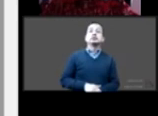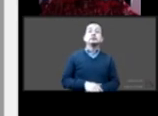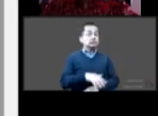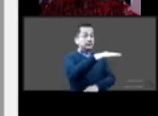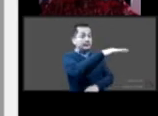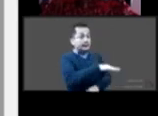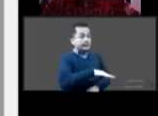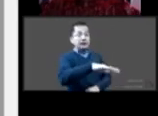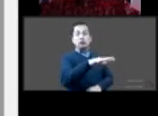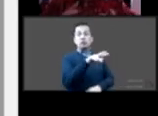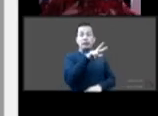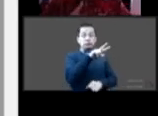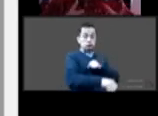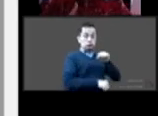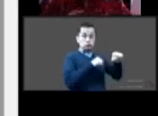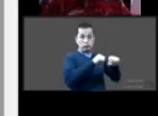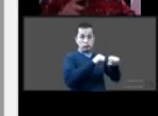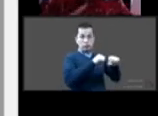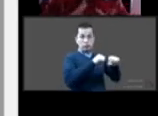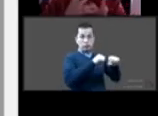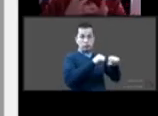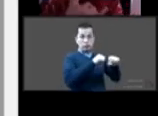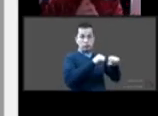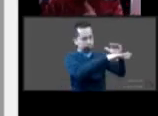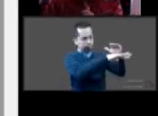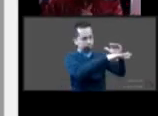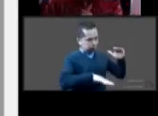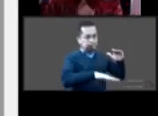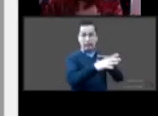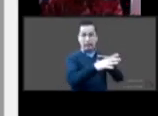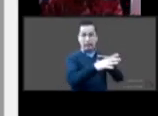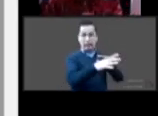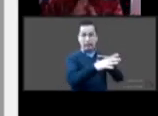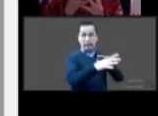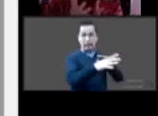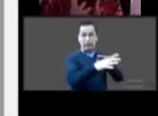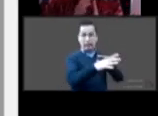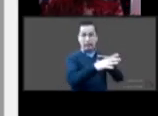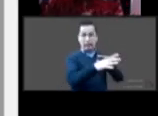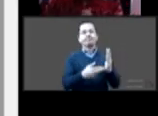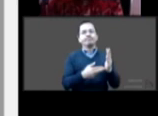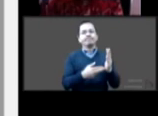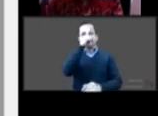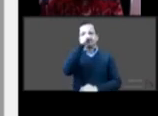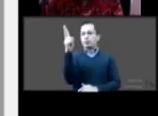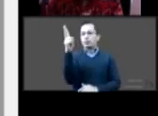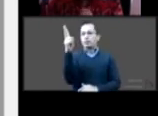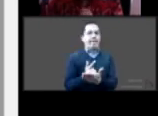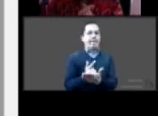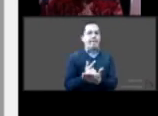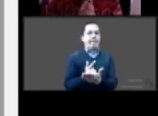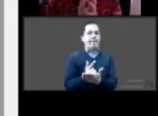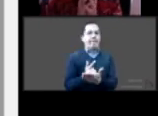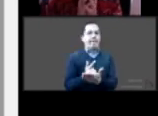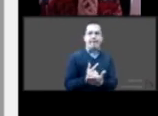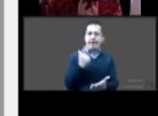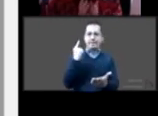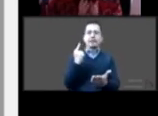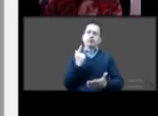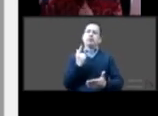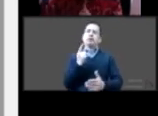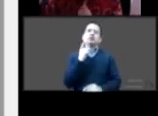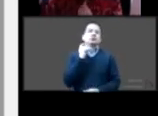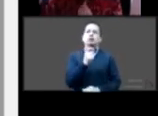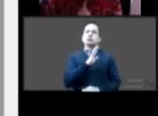ya un agravante, donde ya tenemos esa herramienta, donde está